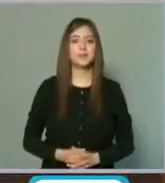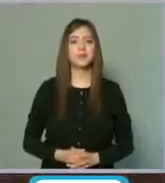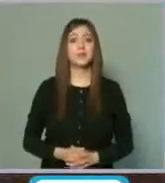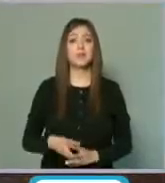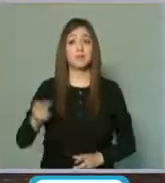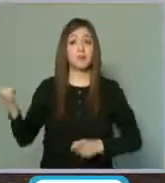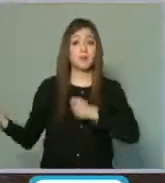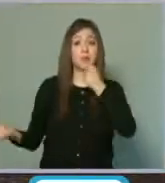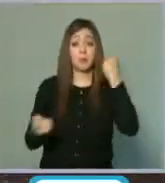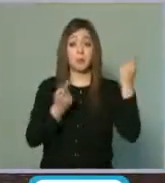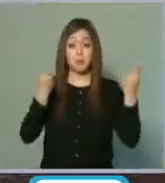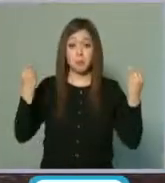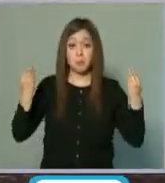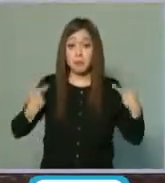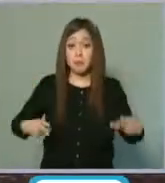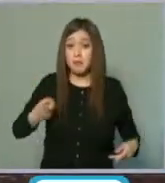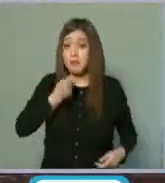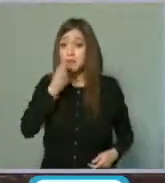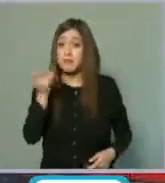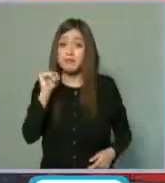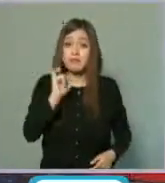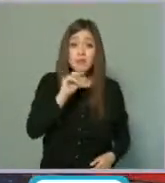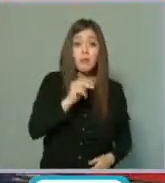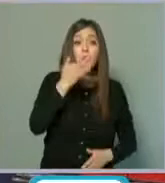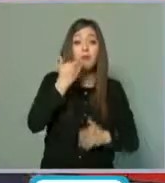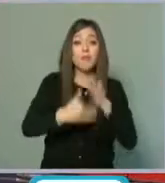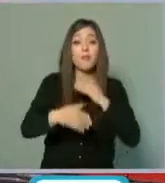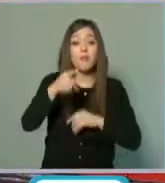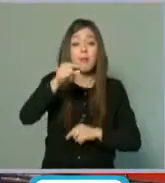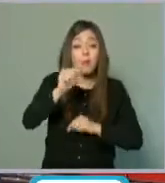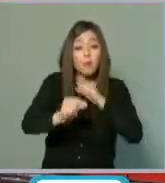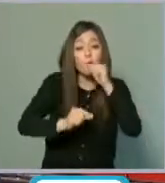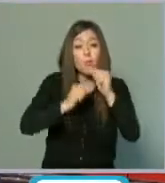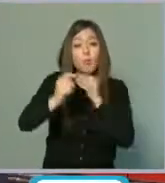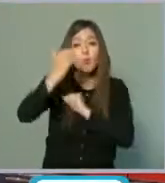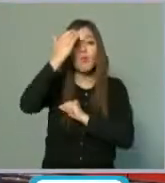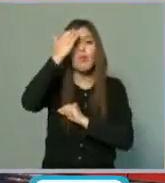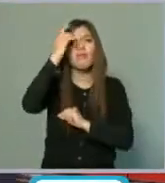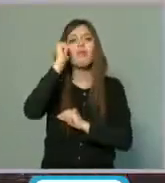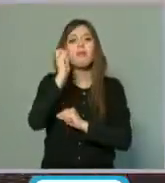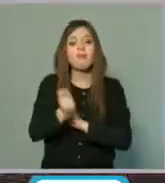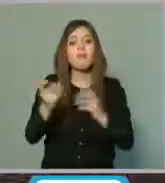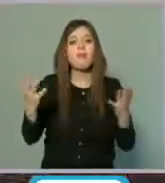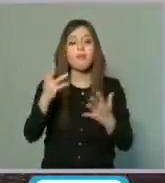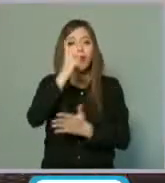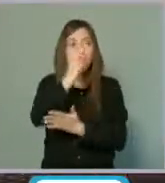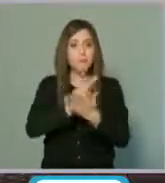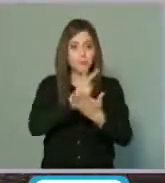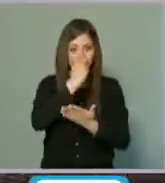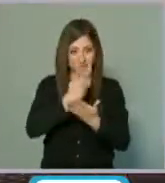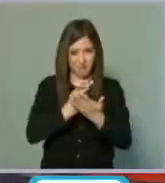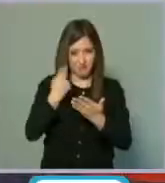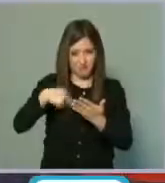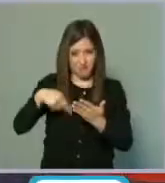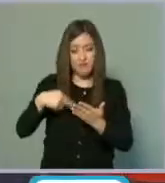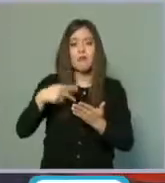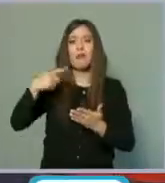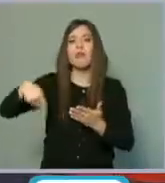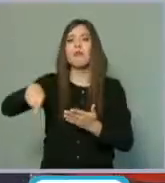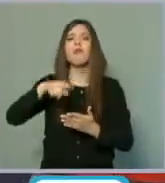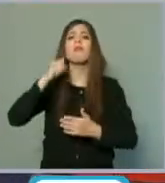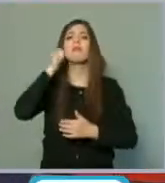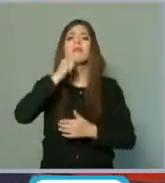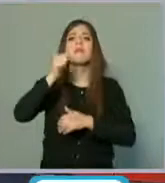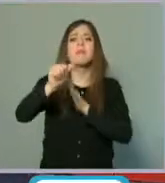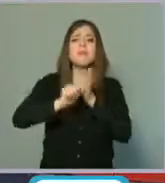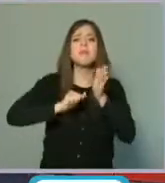mucho se dice, pero poco se conoce también, José Luis, de lo que está sucediendo con este programa, porque hemos visto a lo largo de